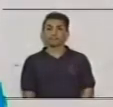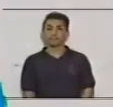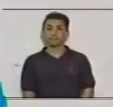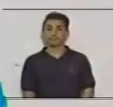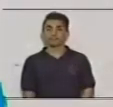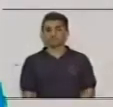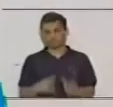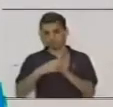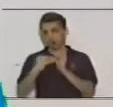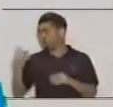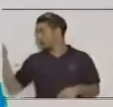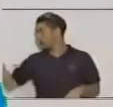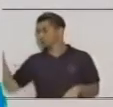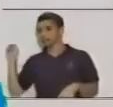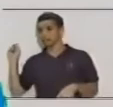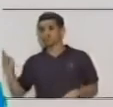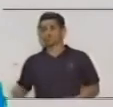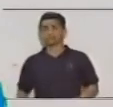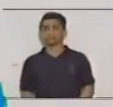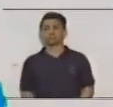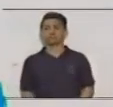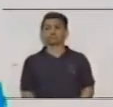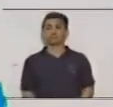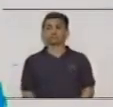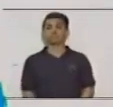Copiémosla, por favor.